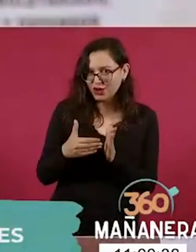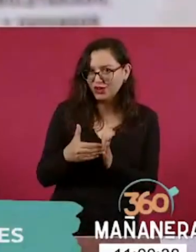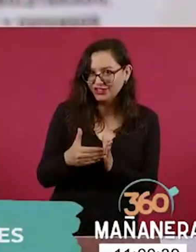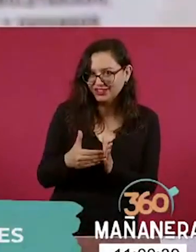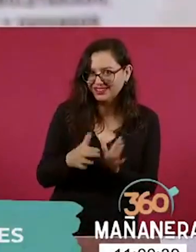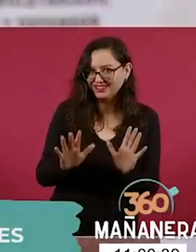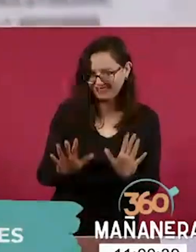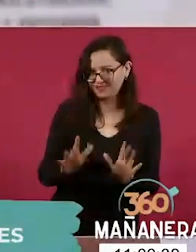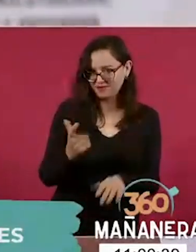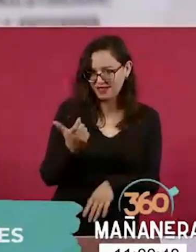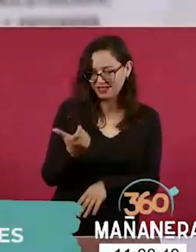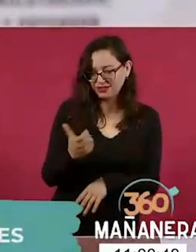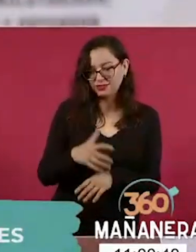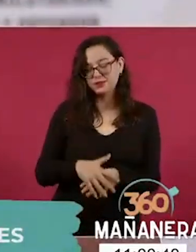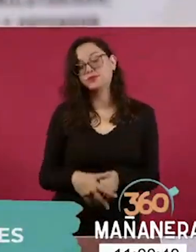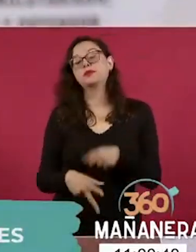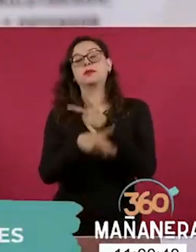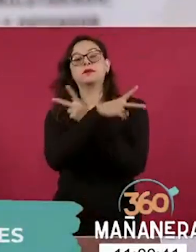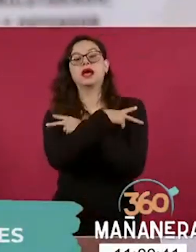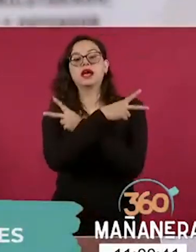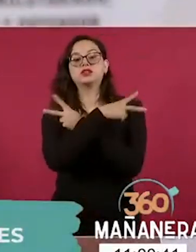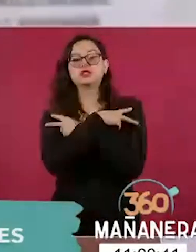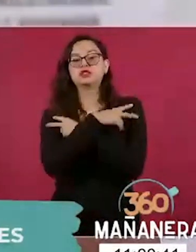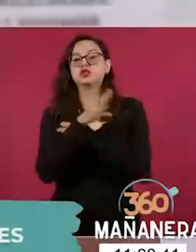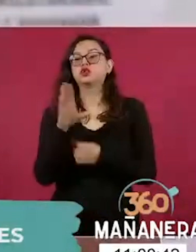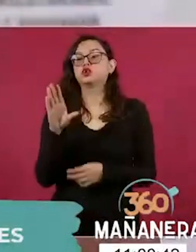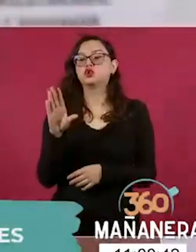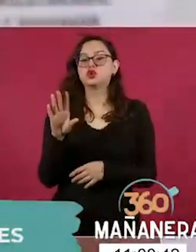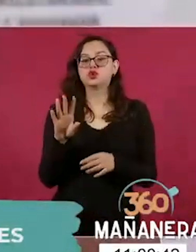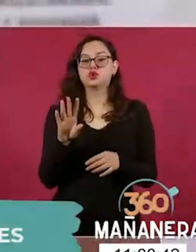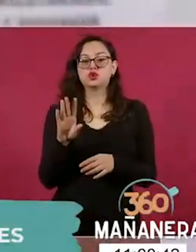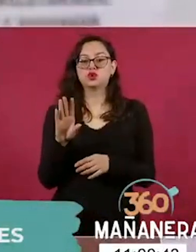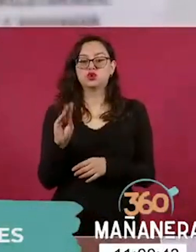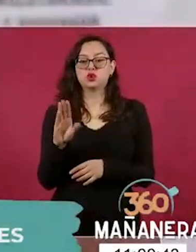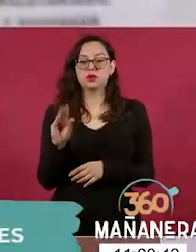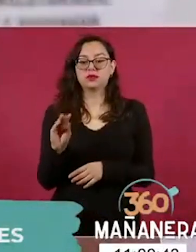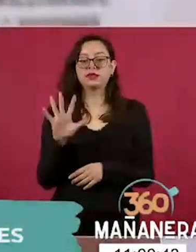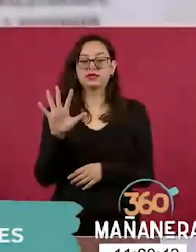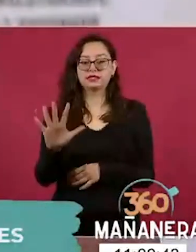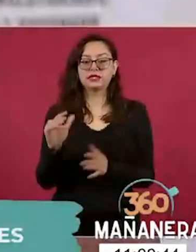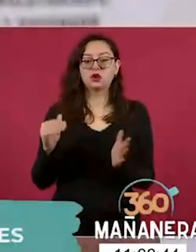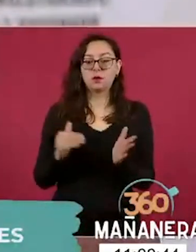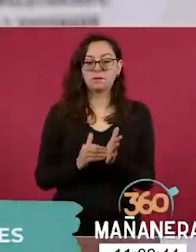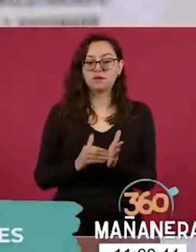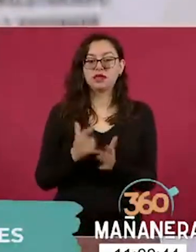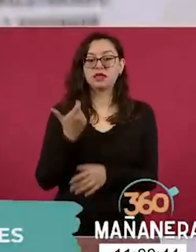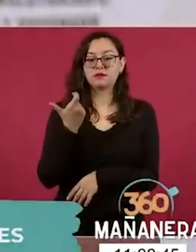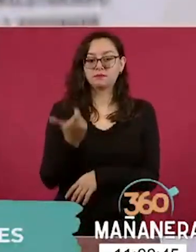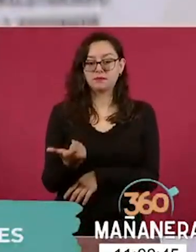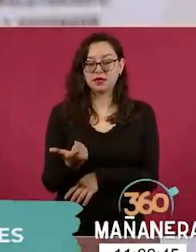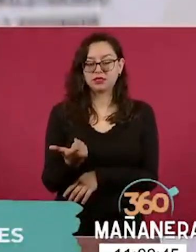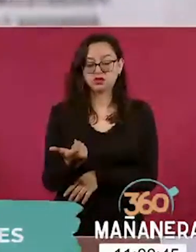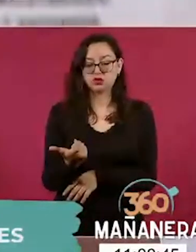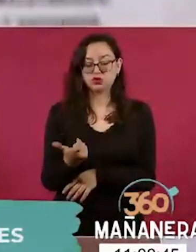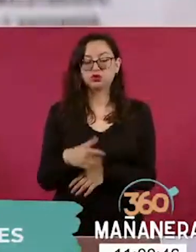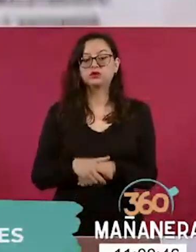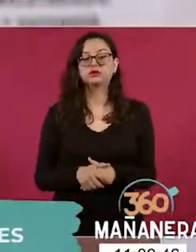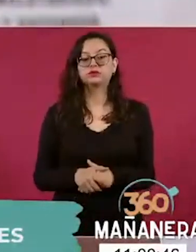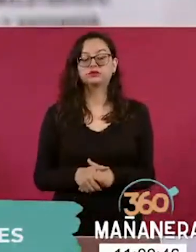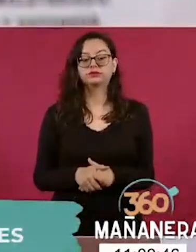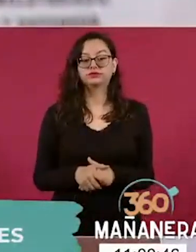vacacional 95000 pesos eh 95 Eh sí son 10 días de sueldo